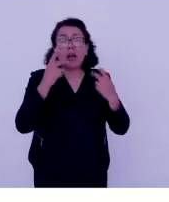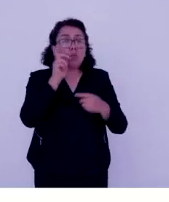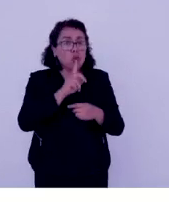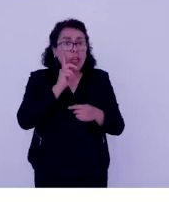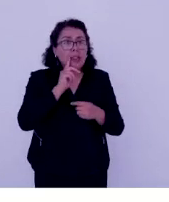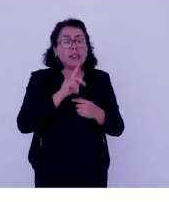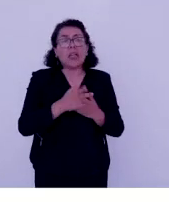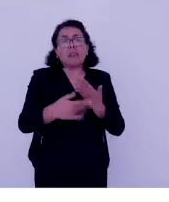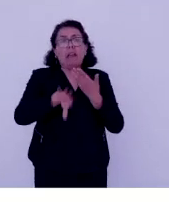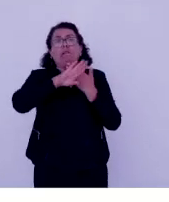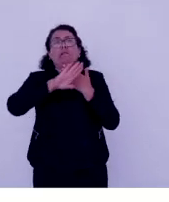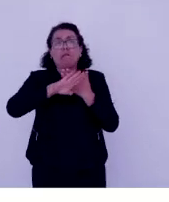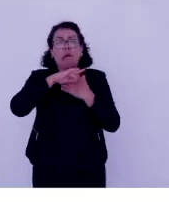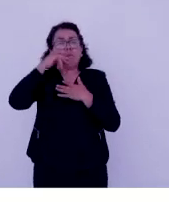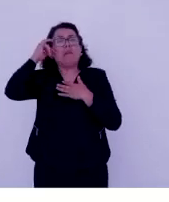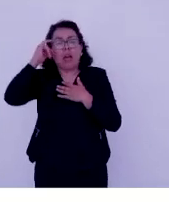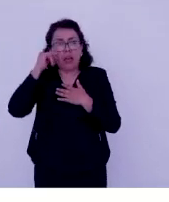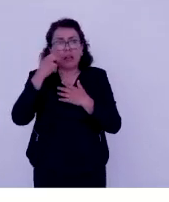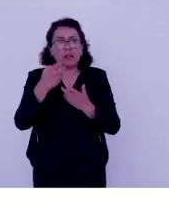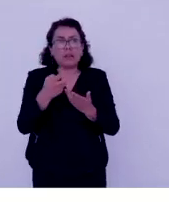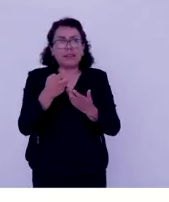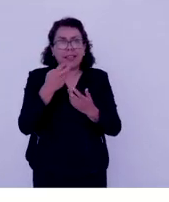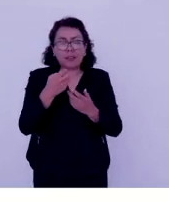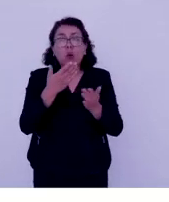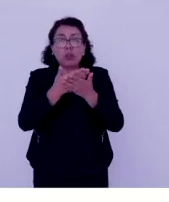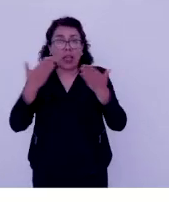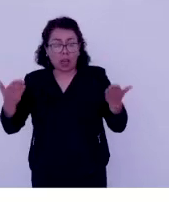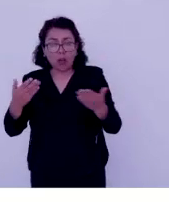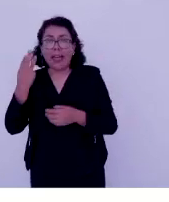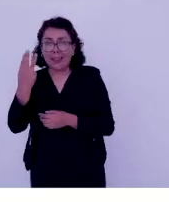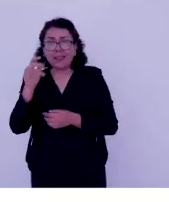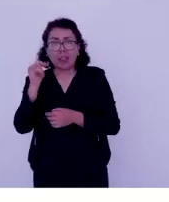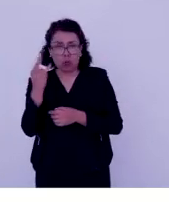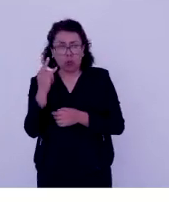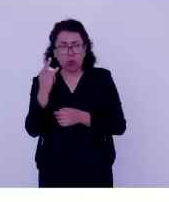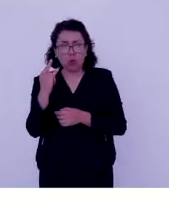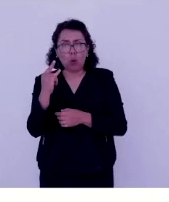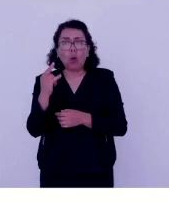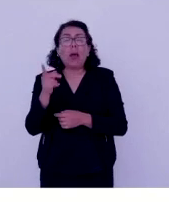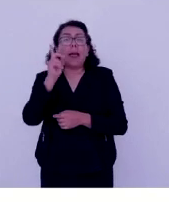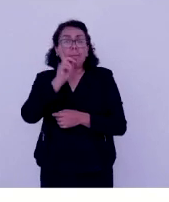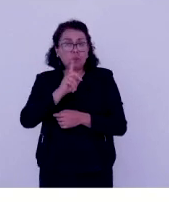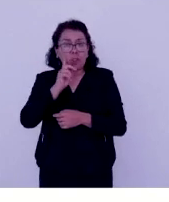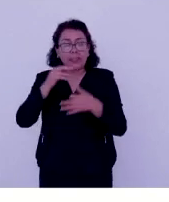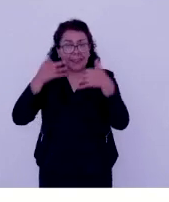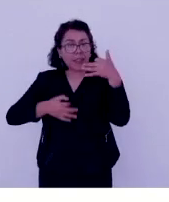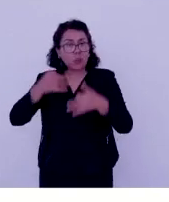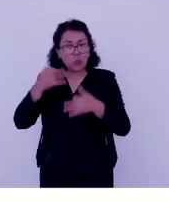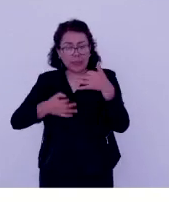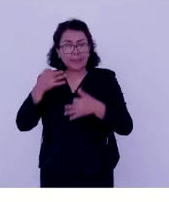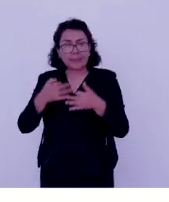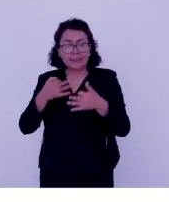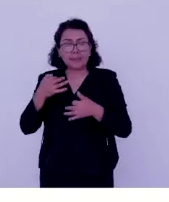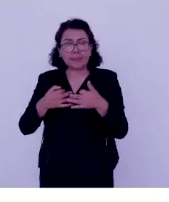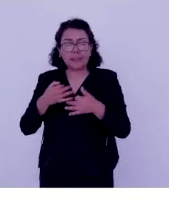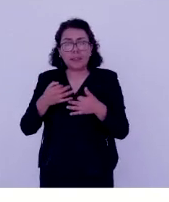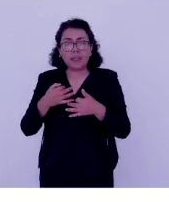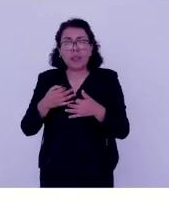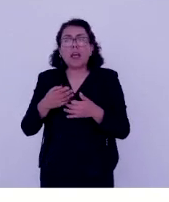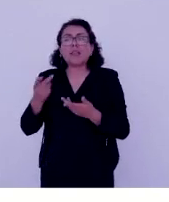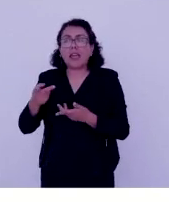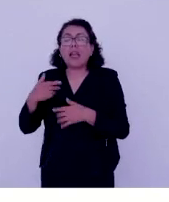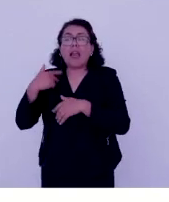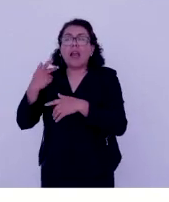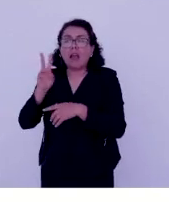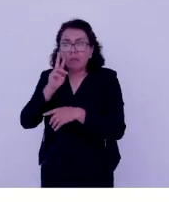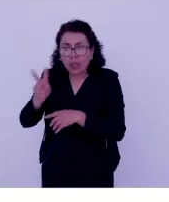operan desde mayo de 2022 Y a partir del 3 de julio de este año las juezas de género posterior a una vinculación a